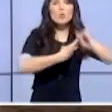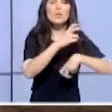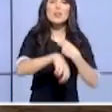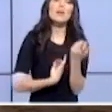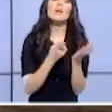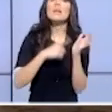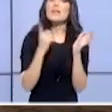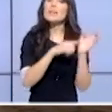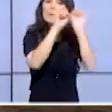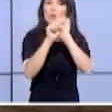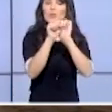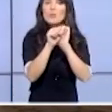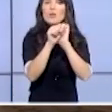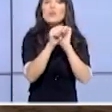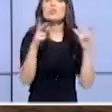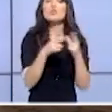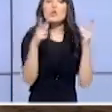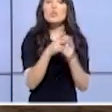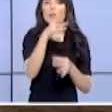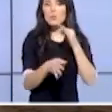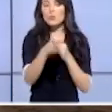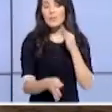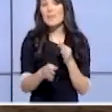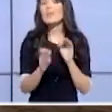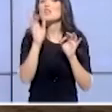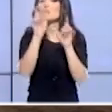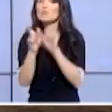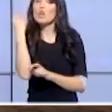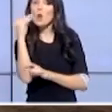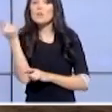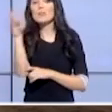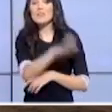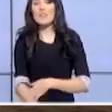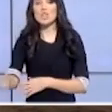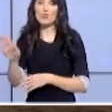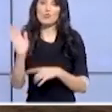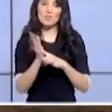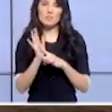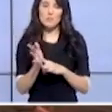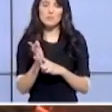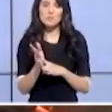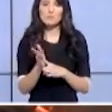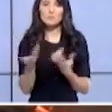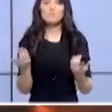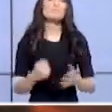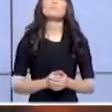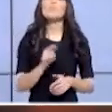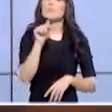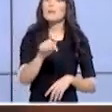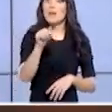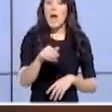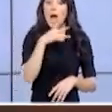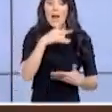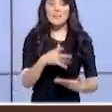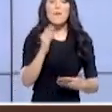actualizar la ley de protección social y jurídica de la infancia y la adolescencia de Castilla la Mancha